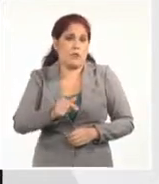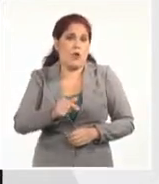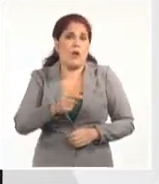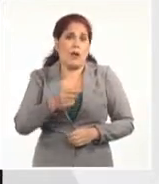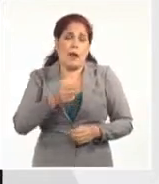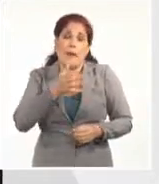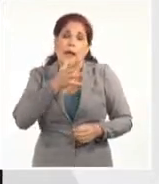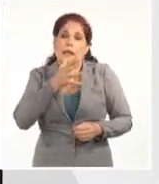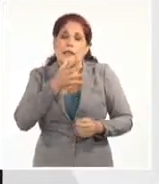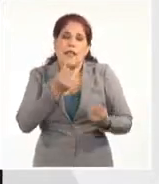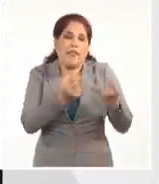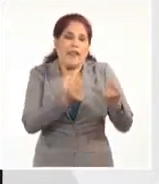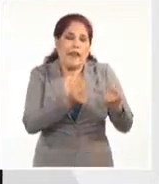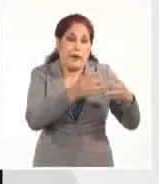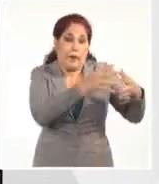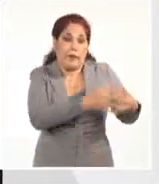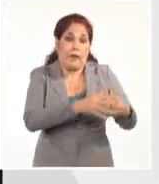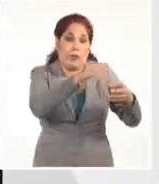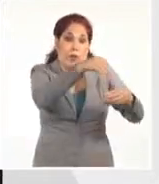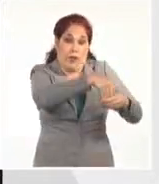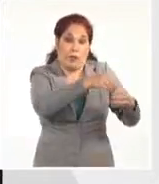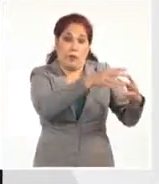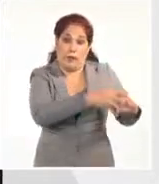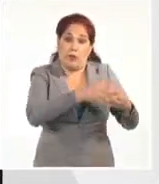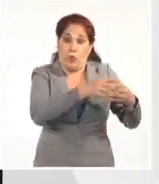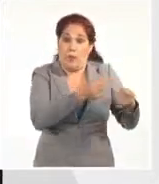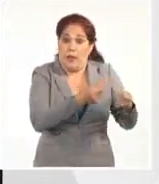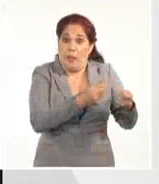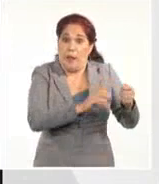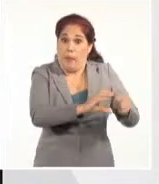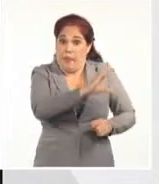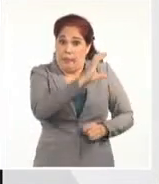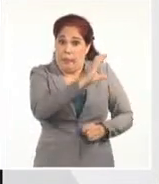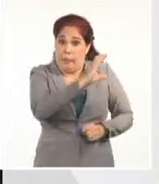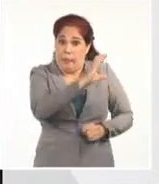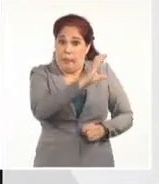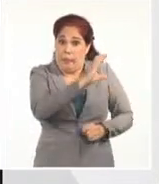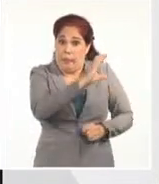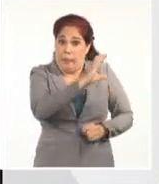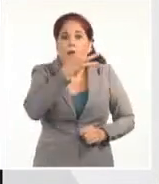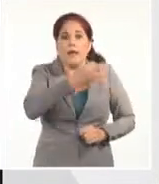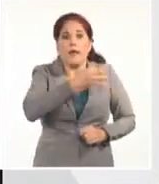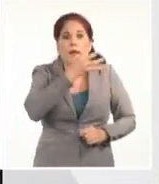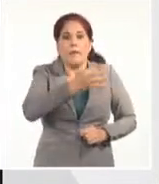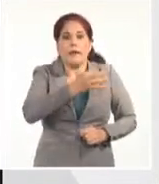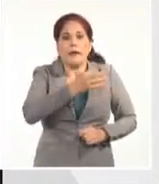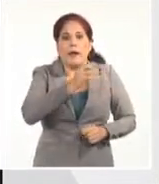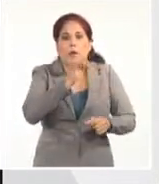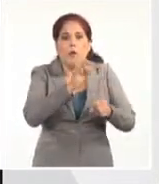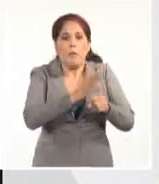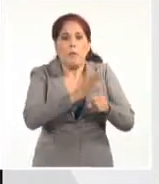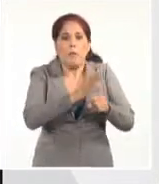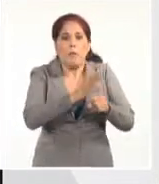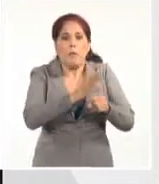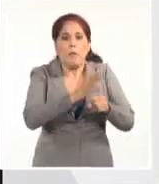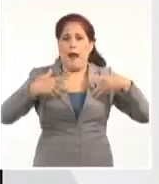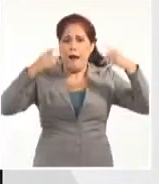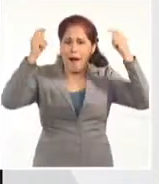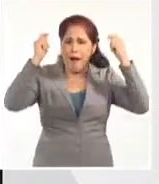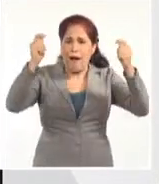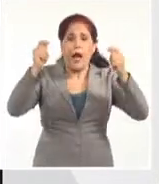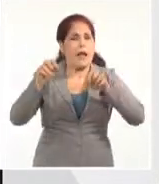en miami no sé si también en cuba en el cual dice con una calle que